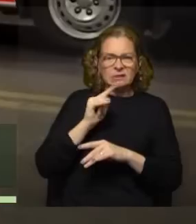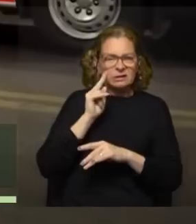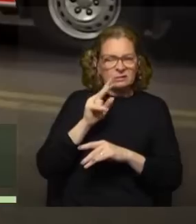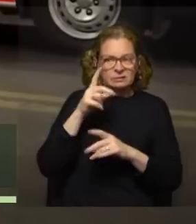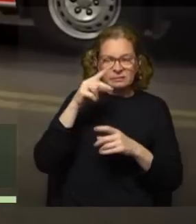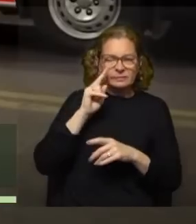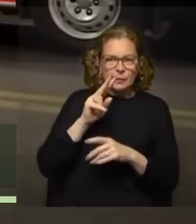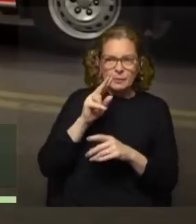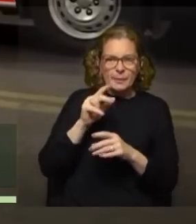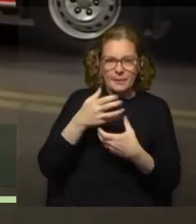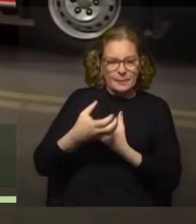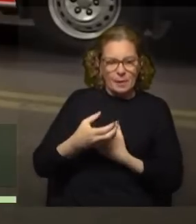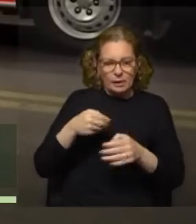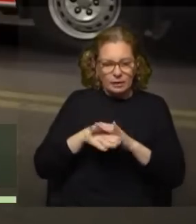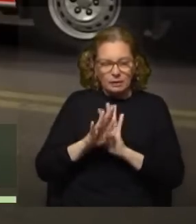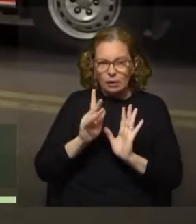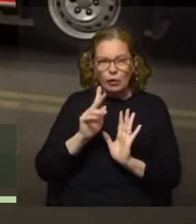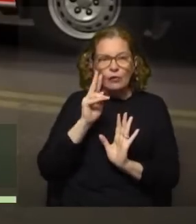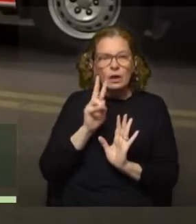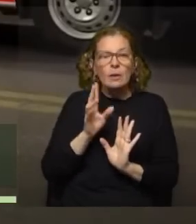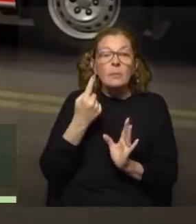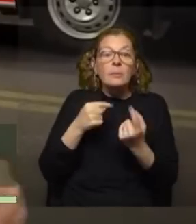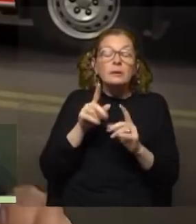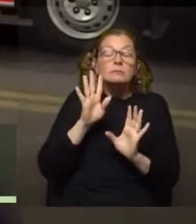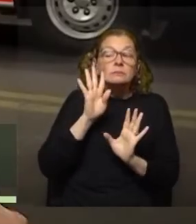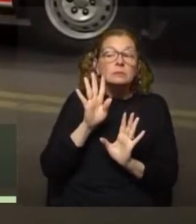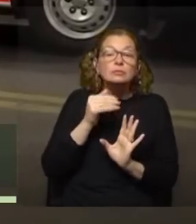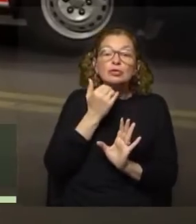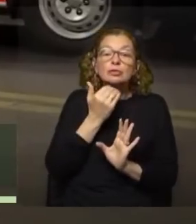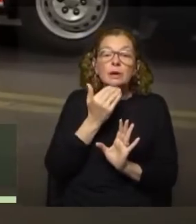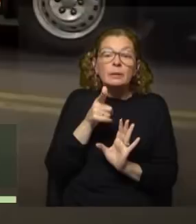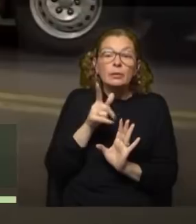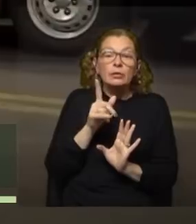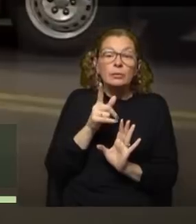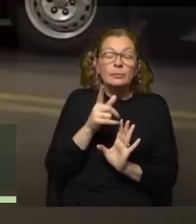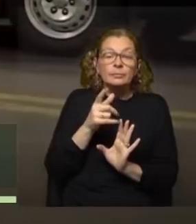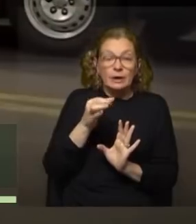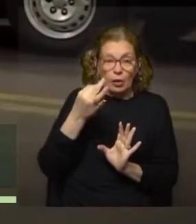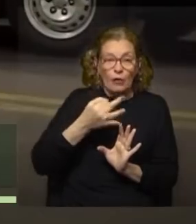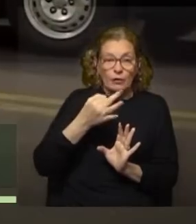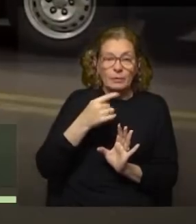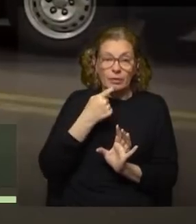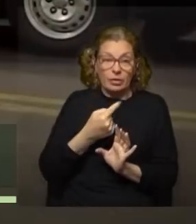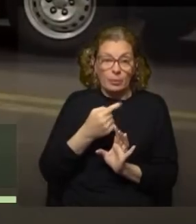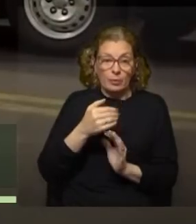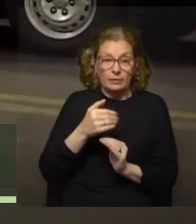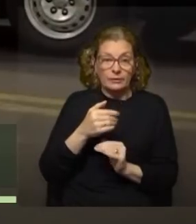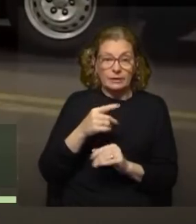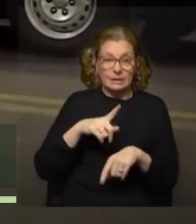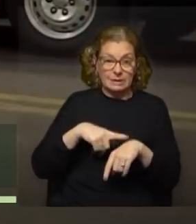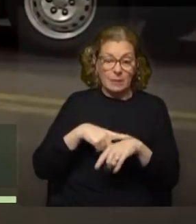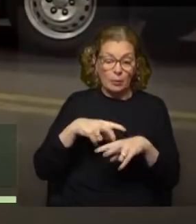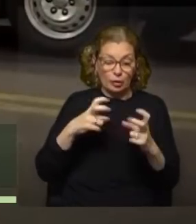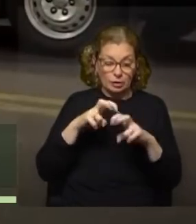visibles para los bomberos que ingresaron Pero bueno todavía es esta oficial esta versión que se confirmará este a lo largo de